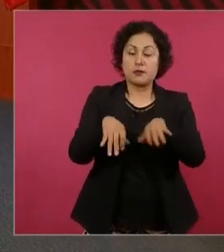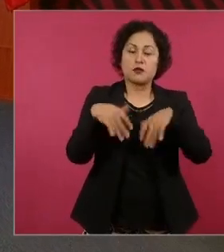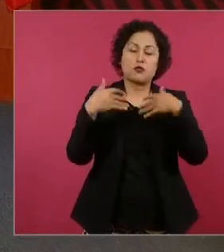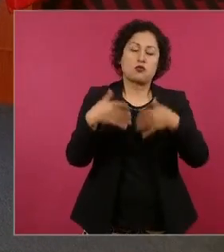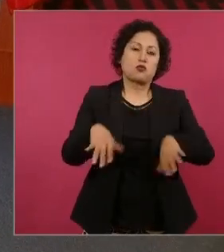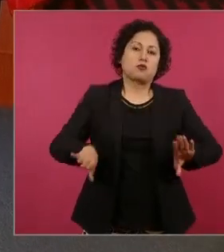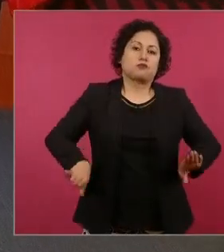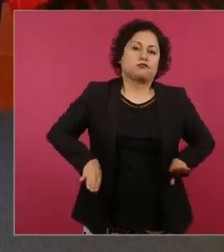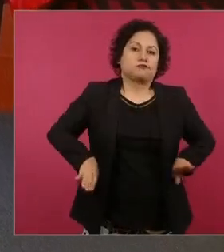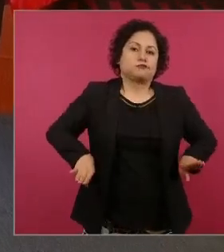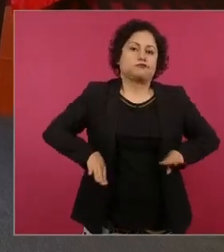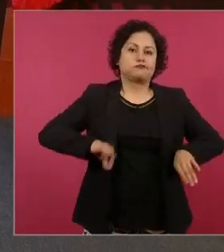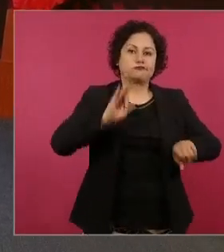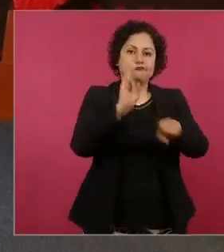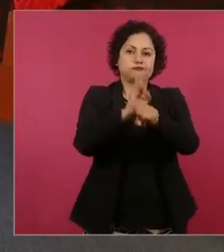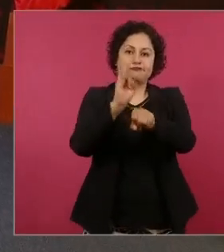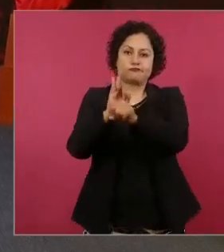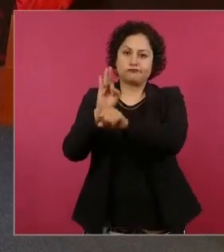Poder Ejecutivo,